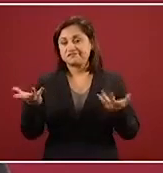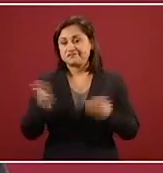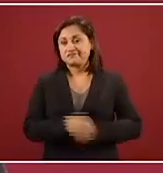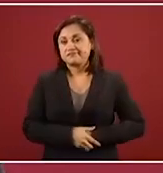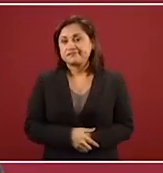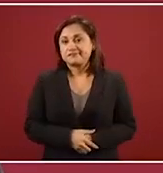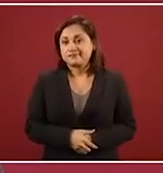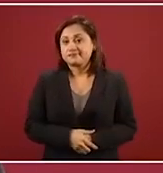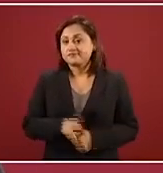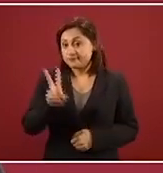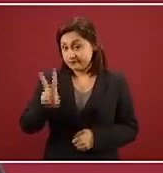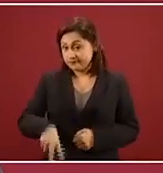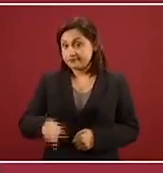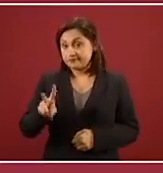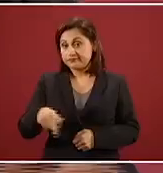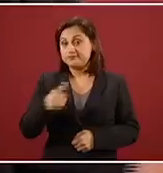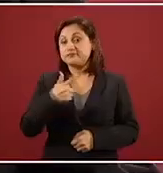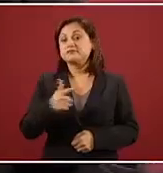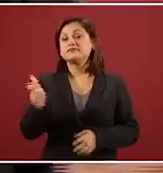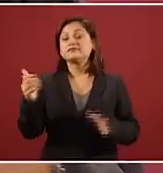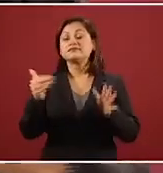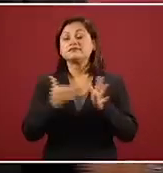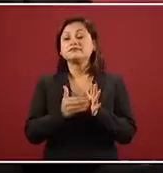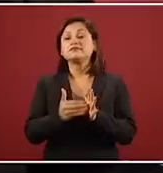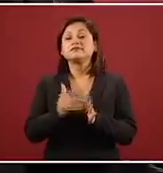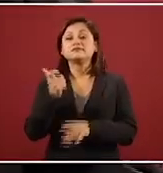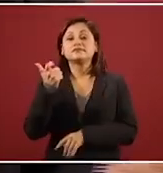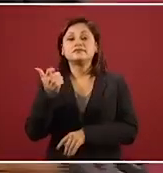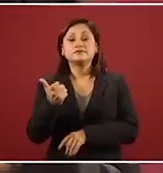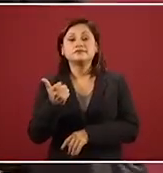700,000 pesos mensuales, entre sueldo,